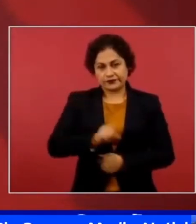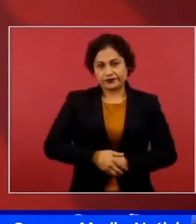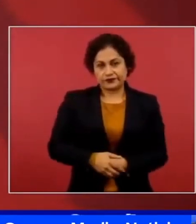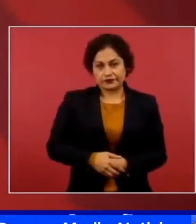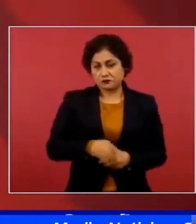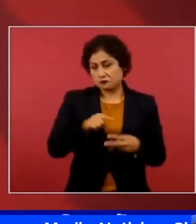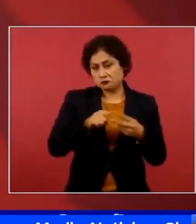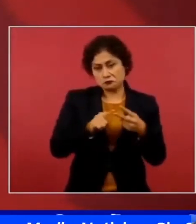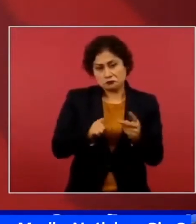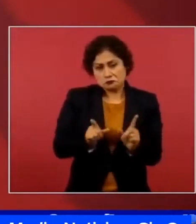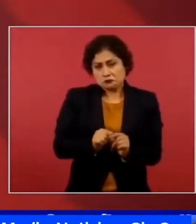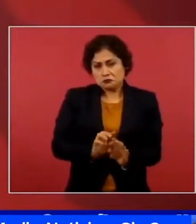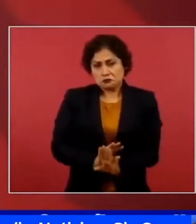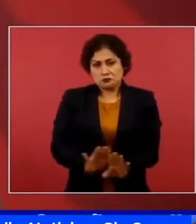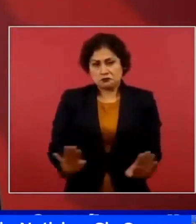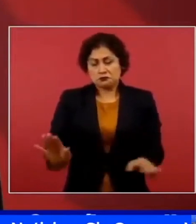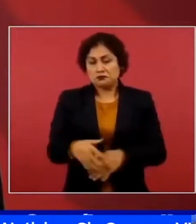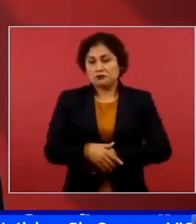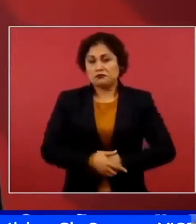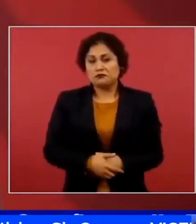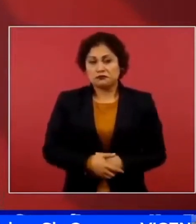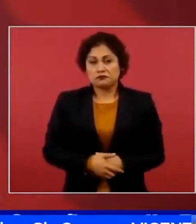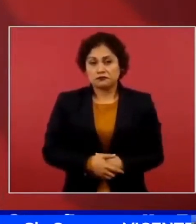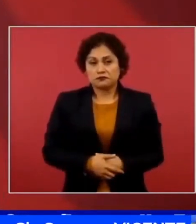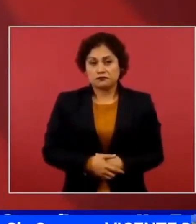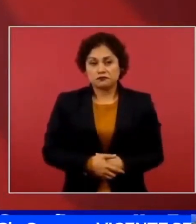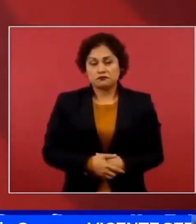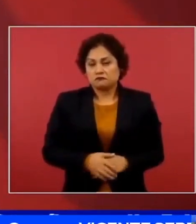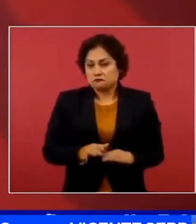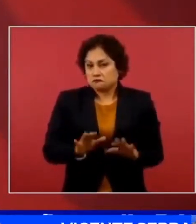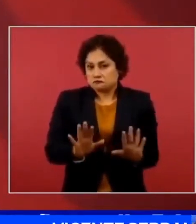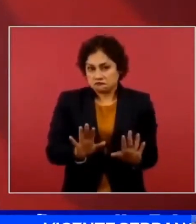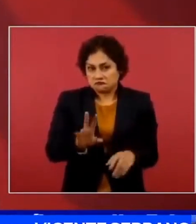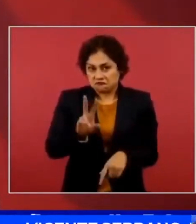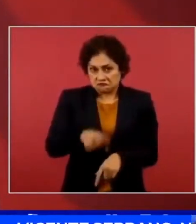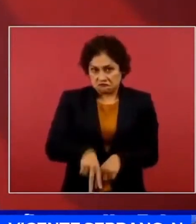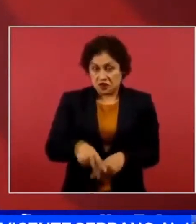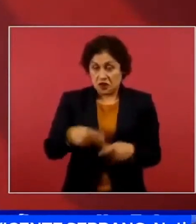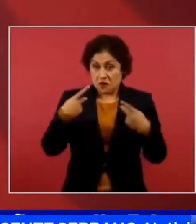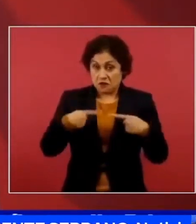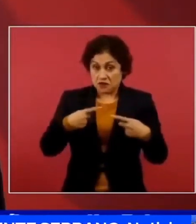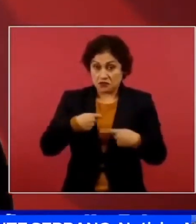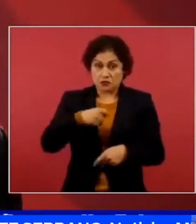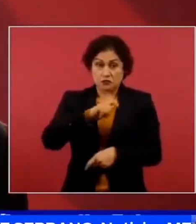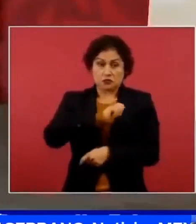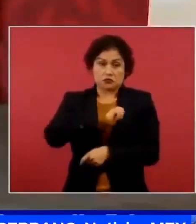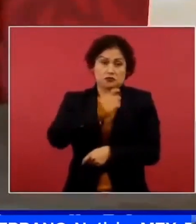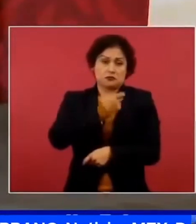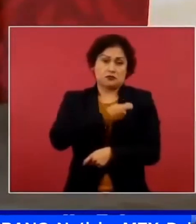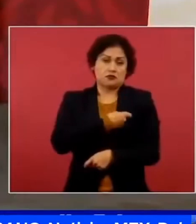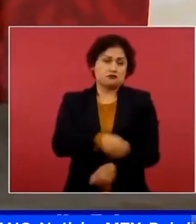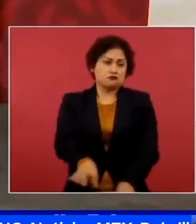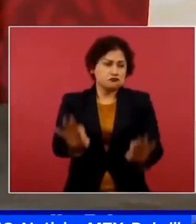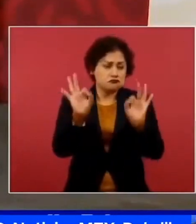Eso es todo. Y repito, el pueblo español es extraordinario,